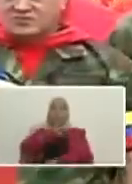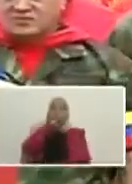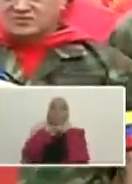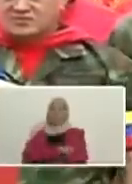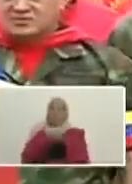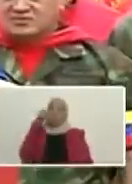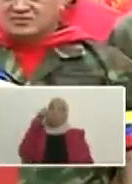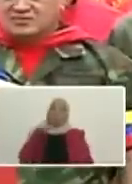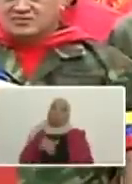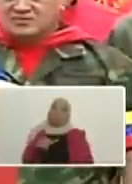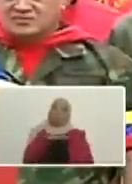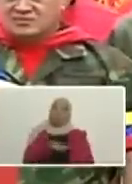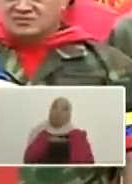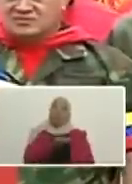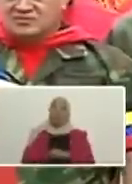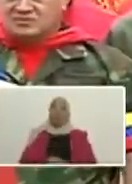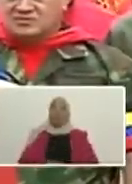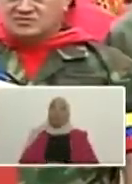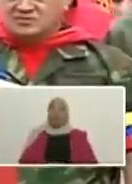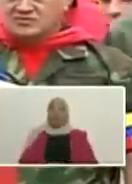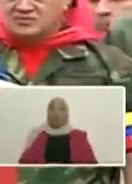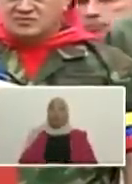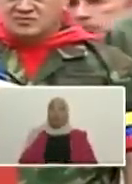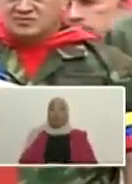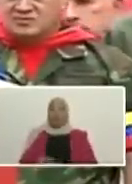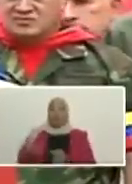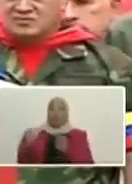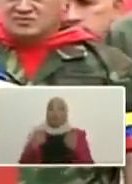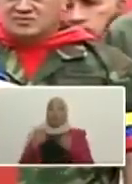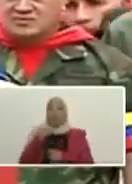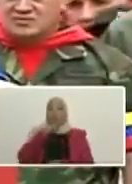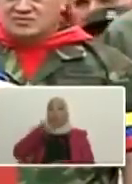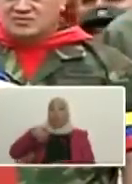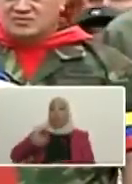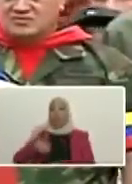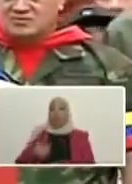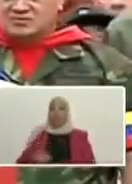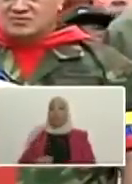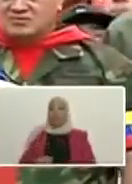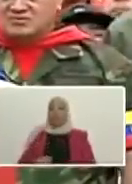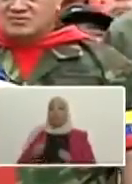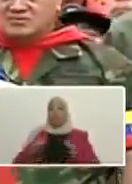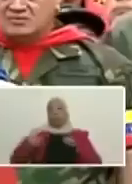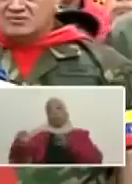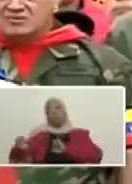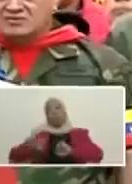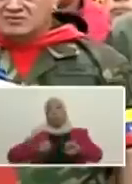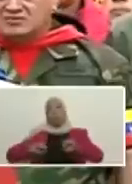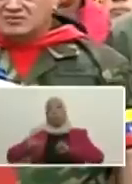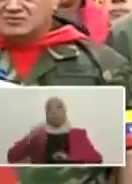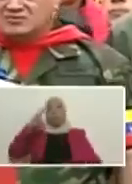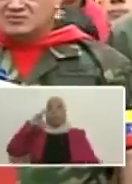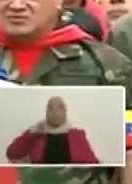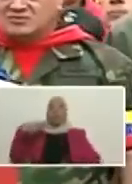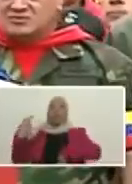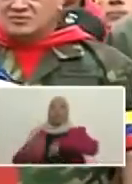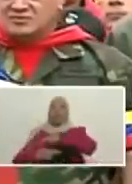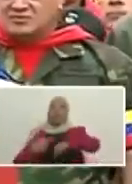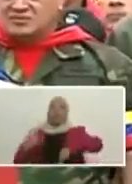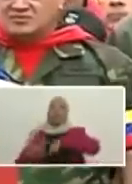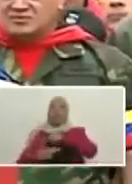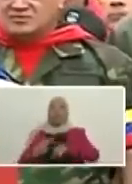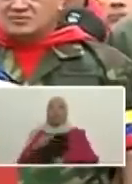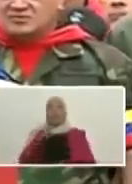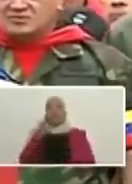popular, a expandir las bases del movimiento bolivariano revolucionario